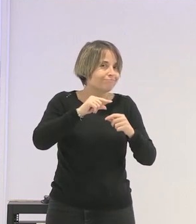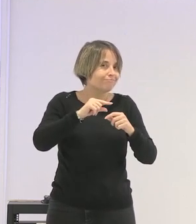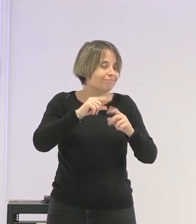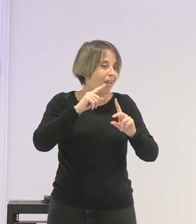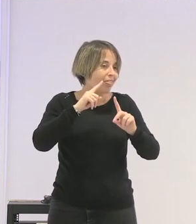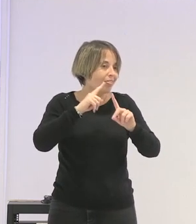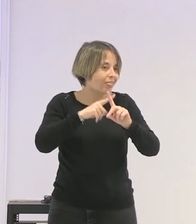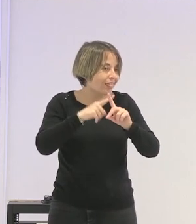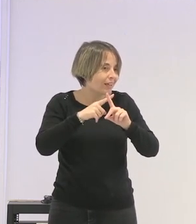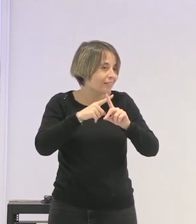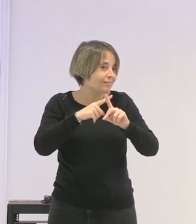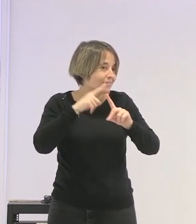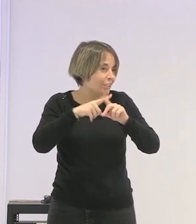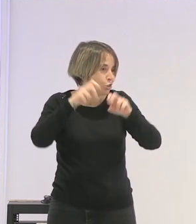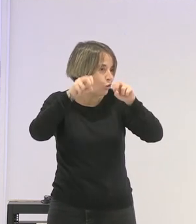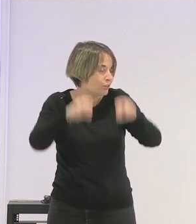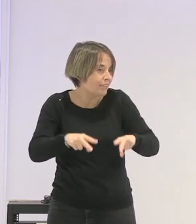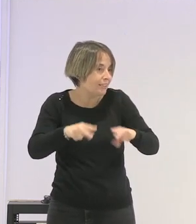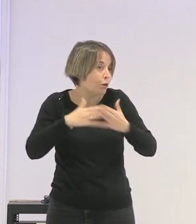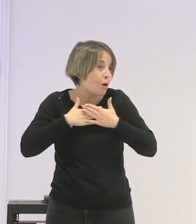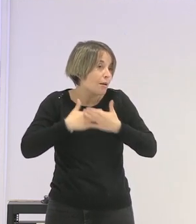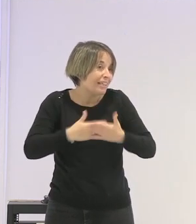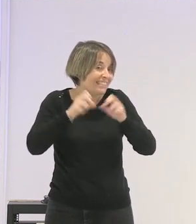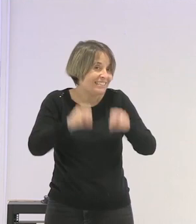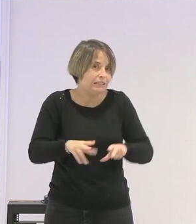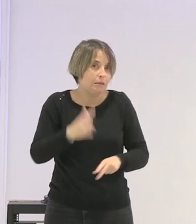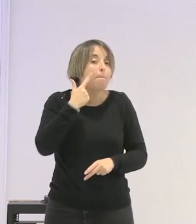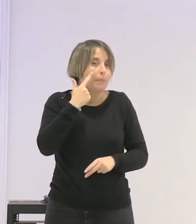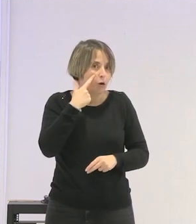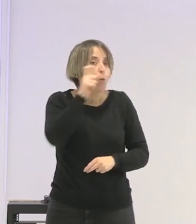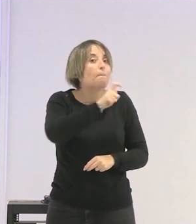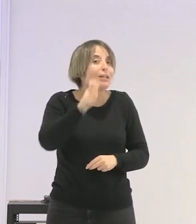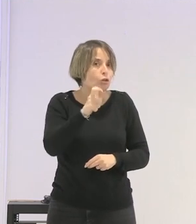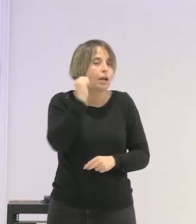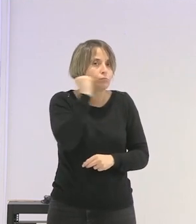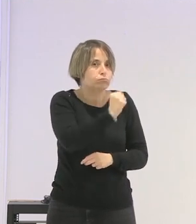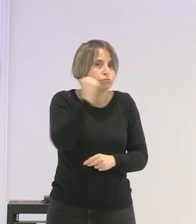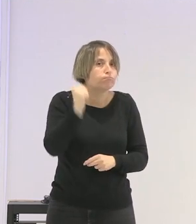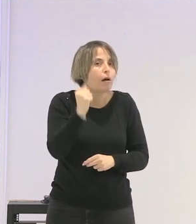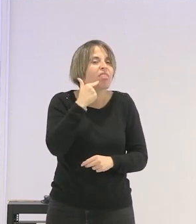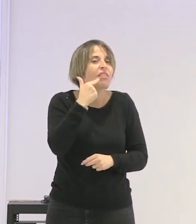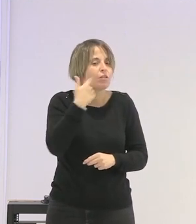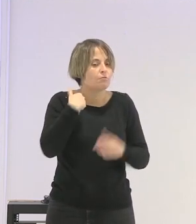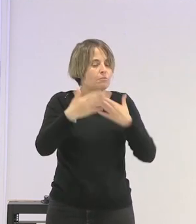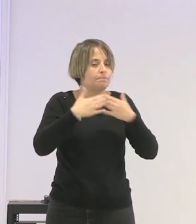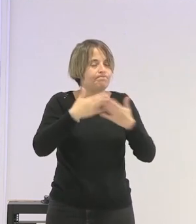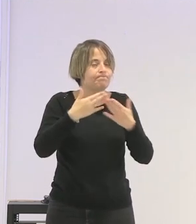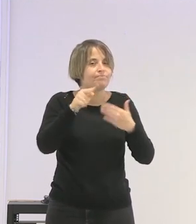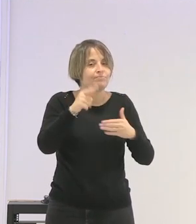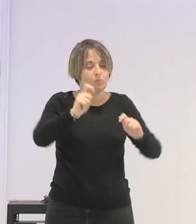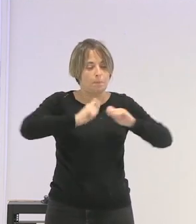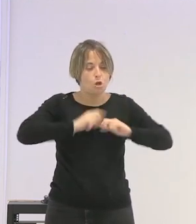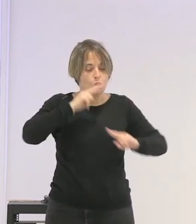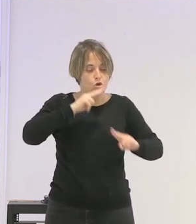risa, pero hay varios atentados con personas asesinadas que han sido reivindicados por... Ellos no se llaman así